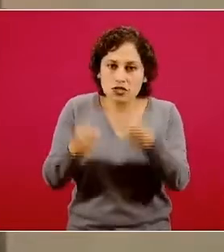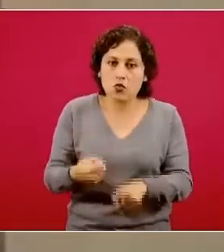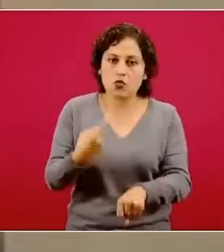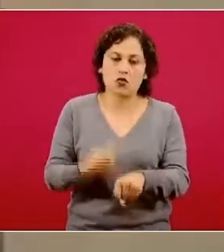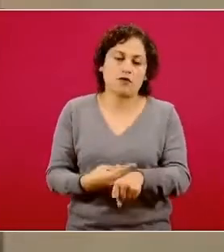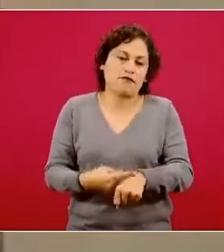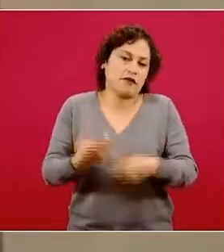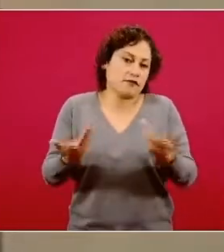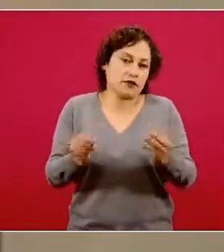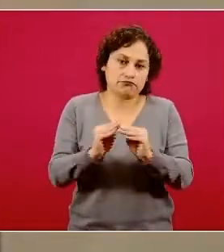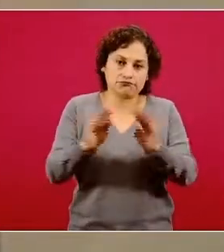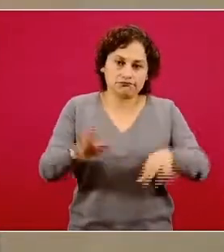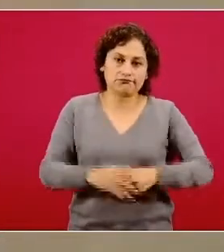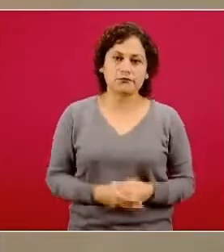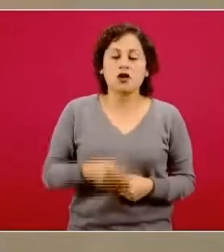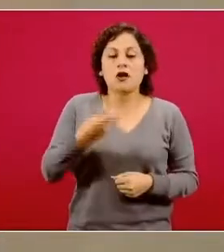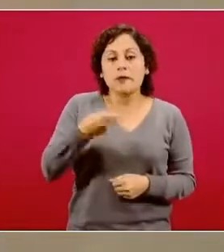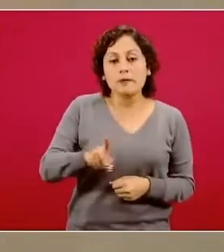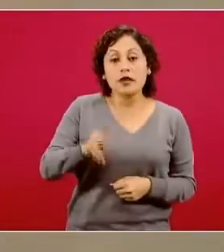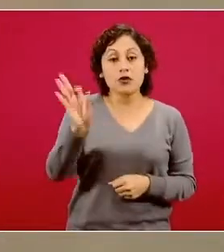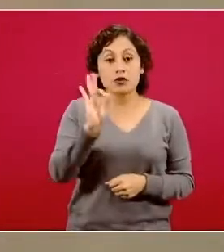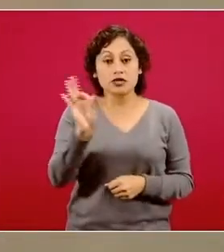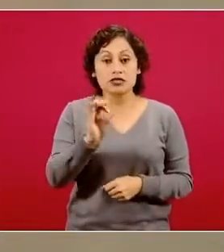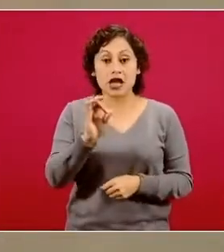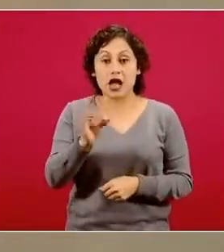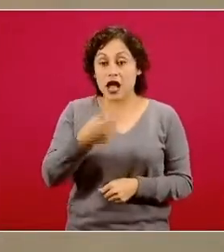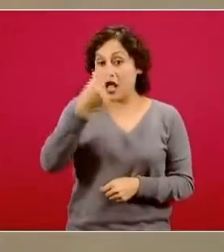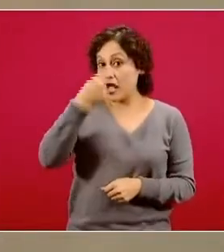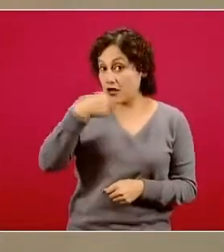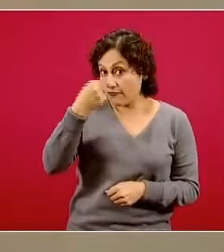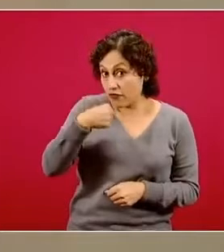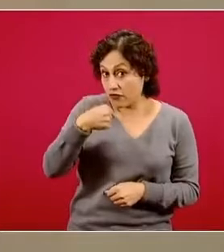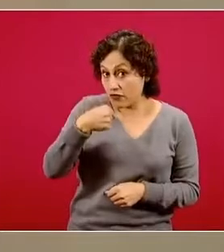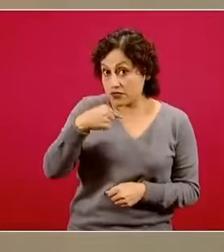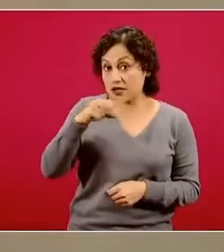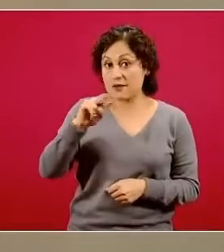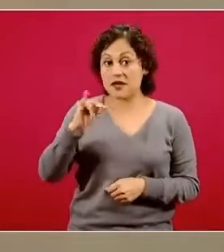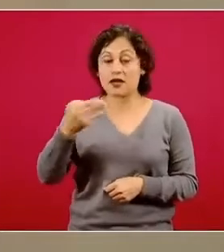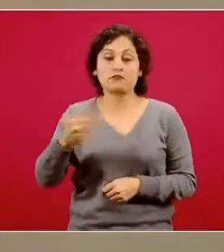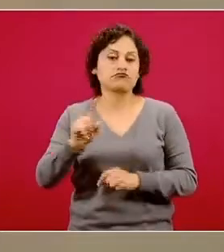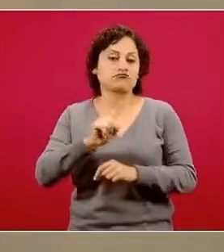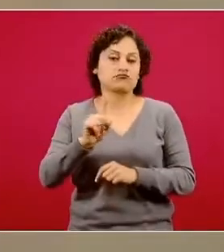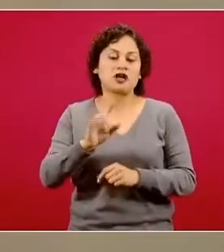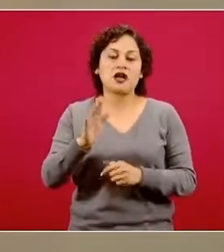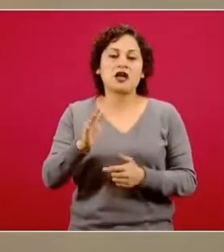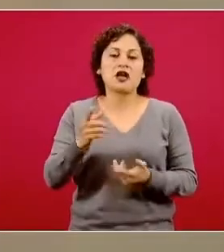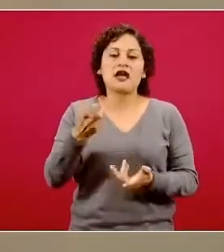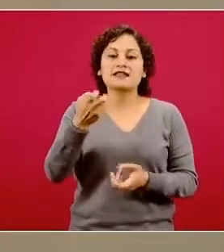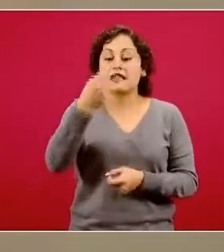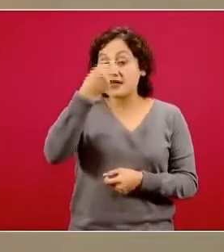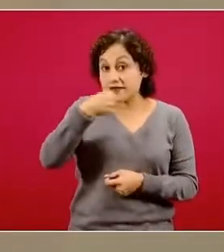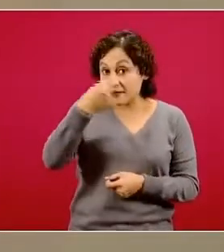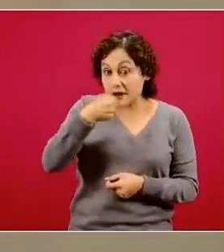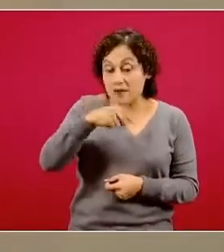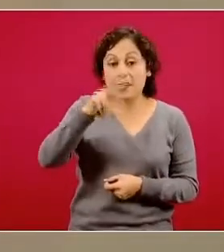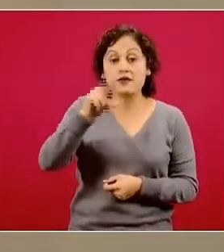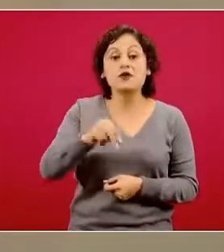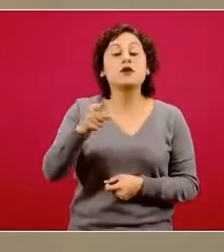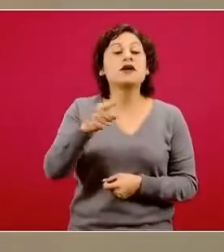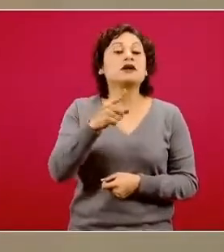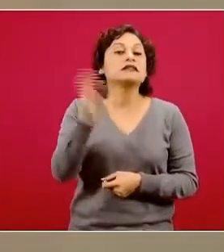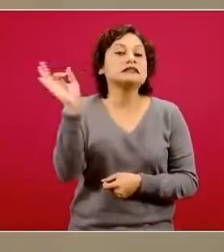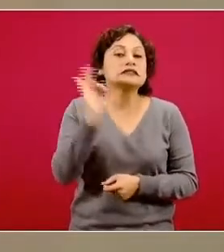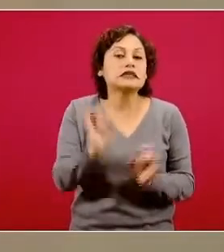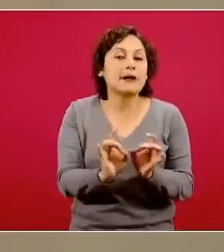respiratorio que nos esté atacando en ese momento y que casualmente, no causalmente, sino